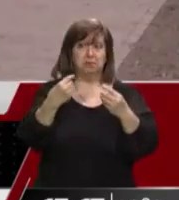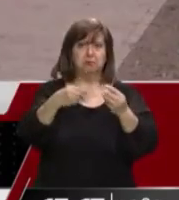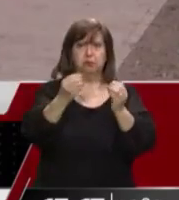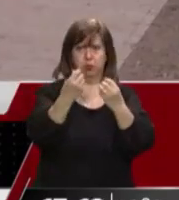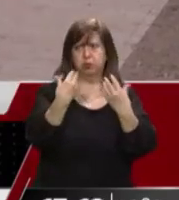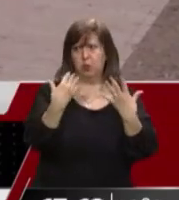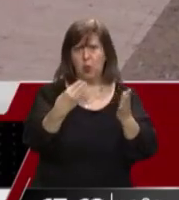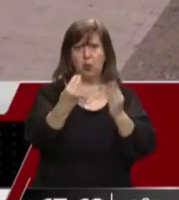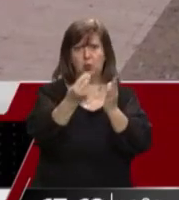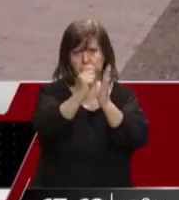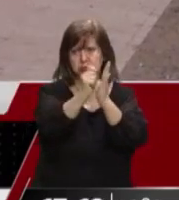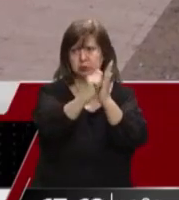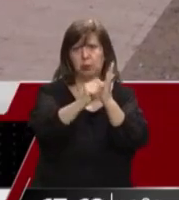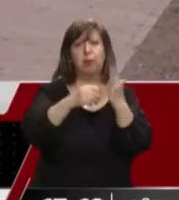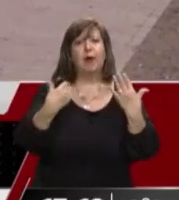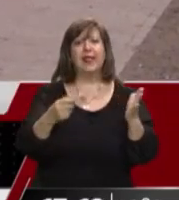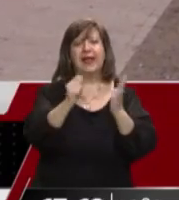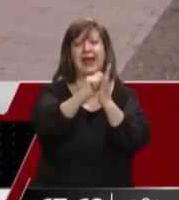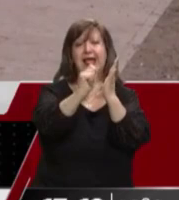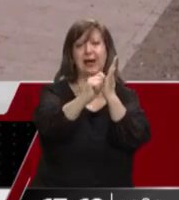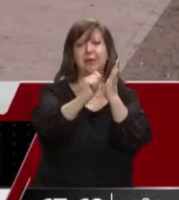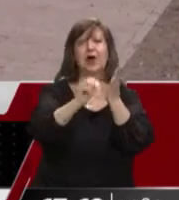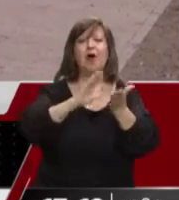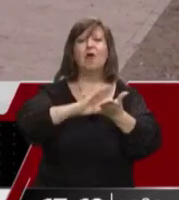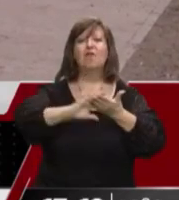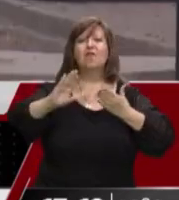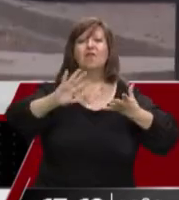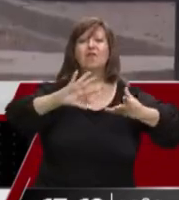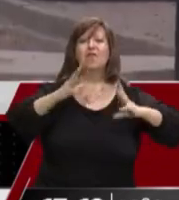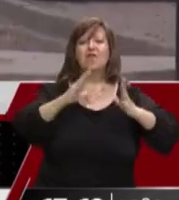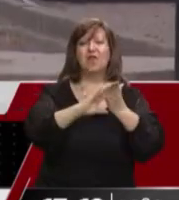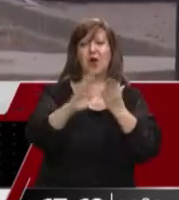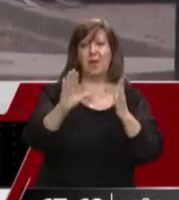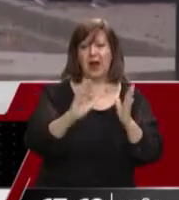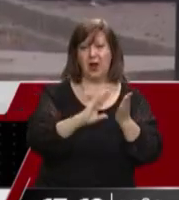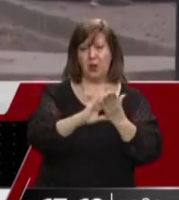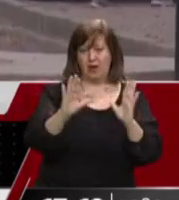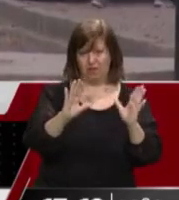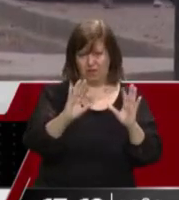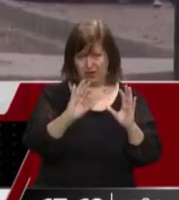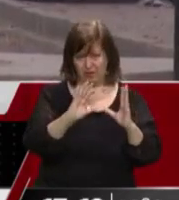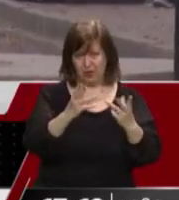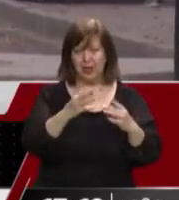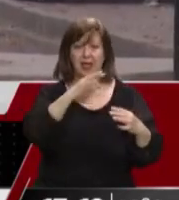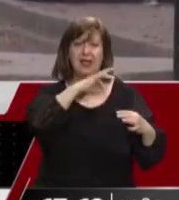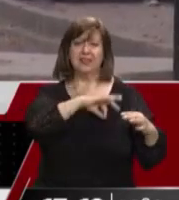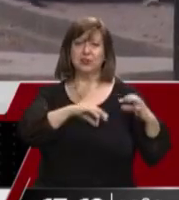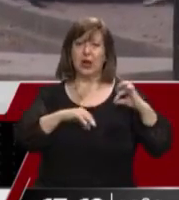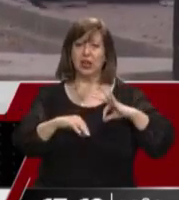poder acceder bajo esta modalidad. La cuota no va a poder afectar más del 20%